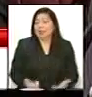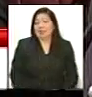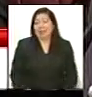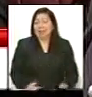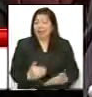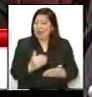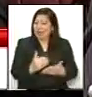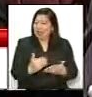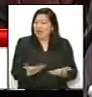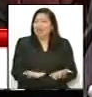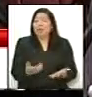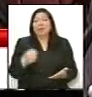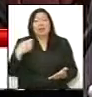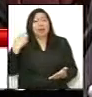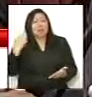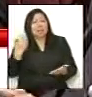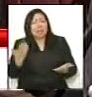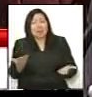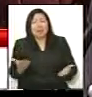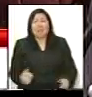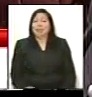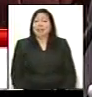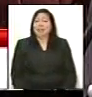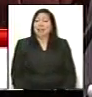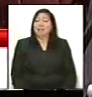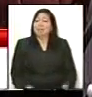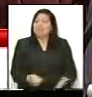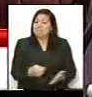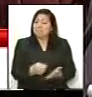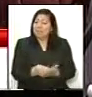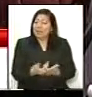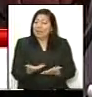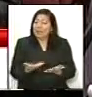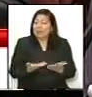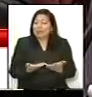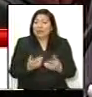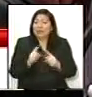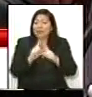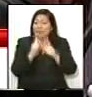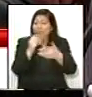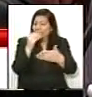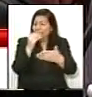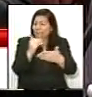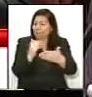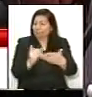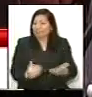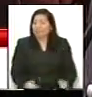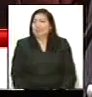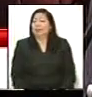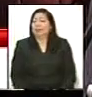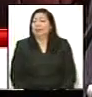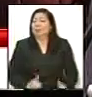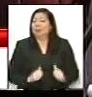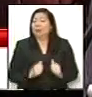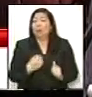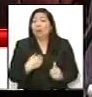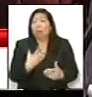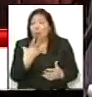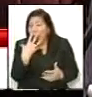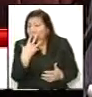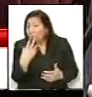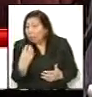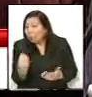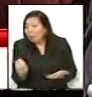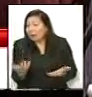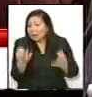agenda que él quiere, la agenda política, la que le da rentabilidad en las encuestas. Entonces actuamos como un coro